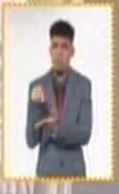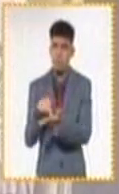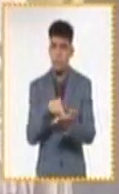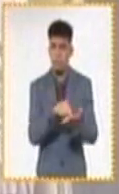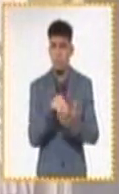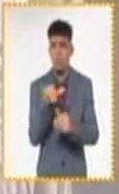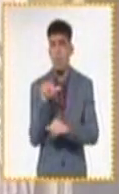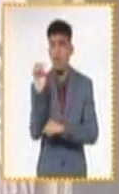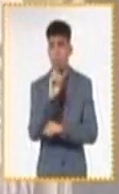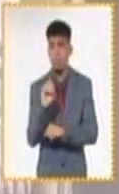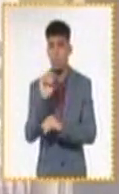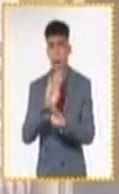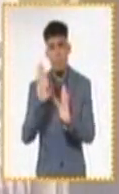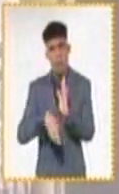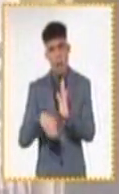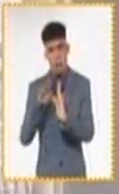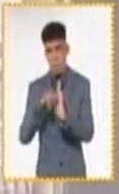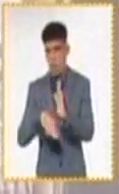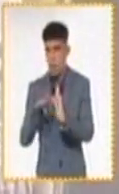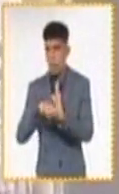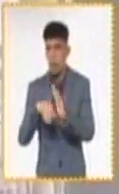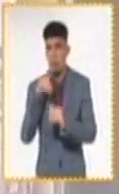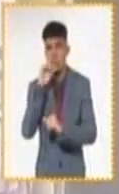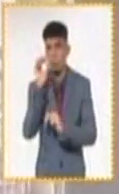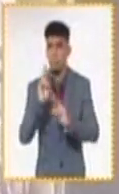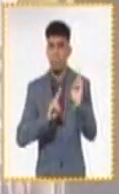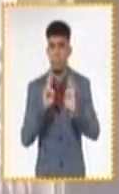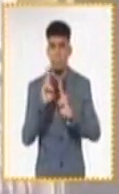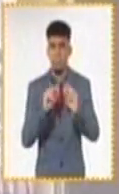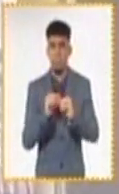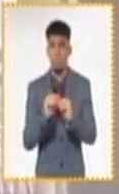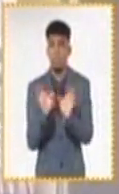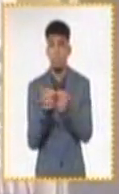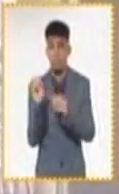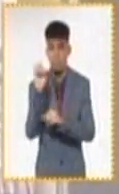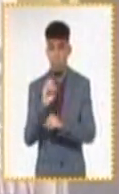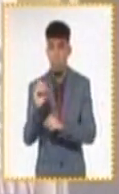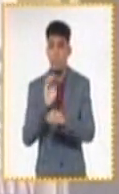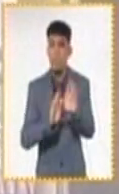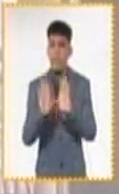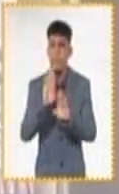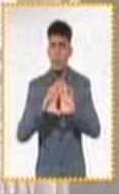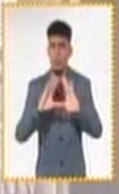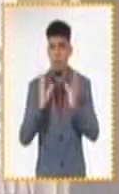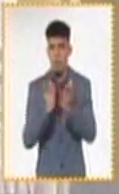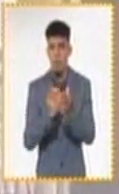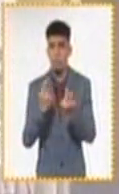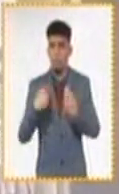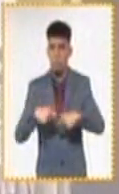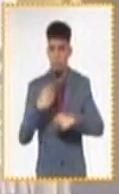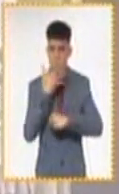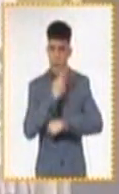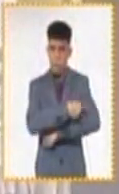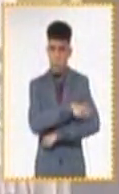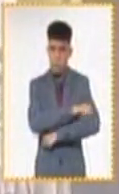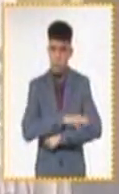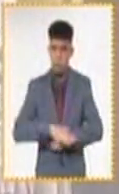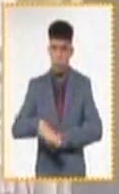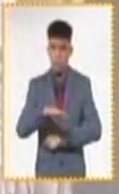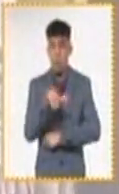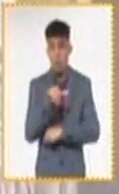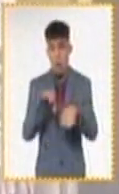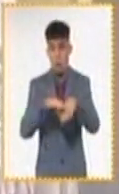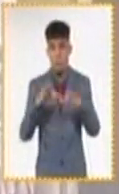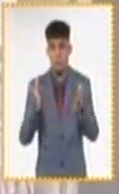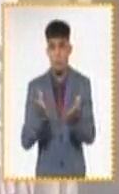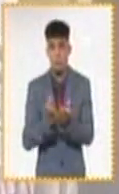y organizaciones internacionales que defienden y garantizan una serie de derechos. Entonces, en